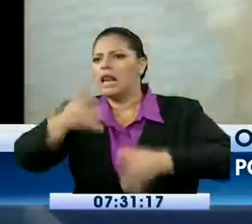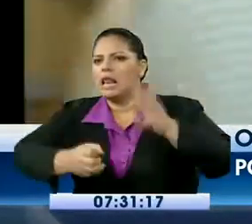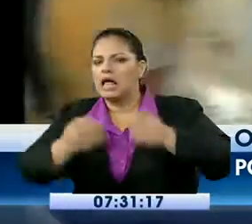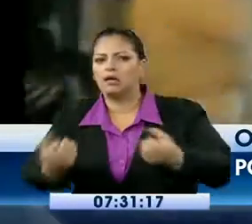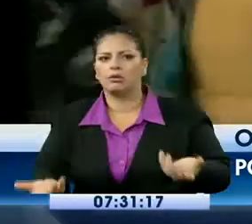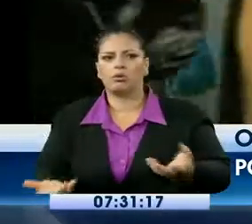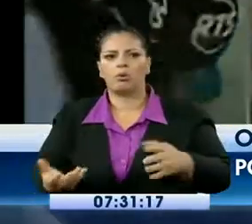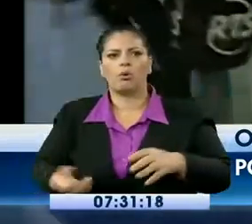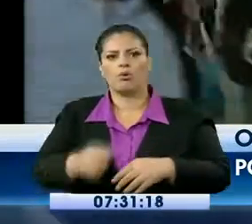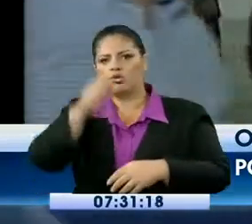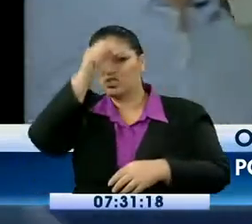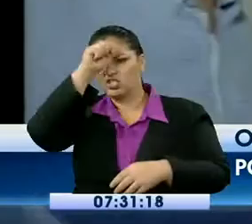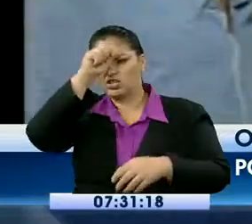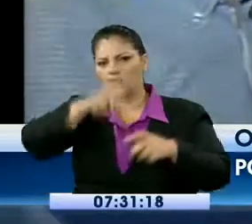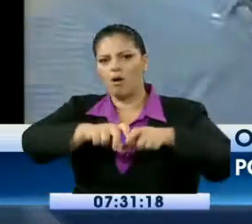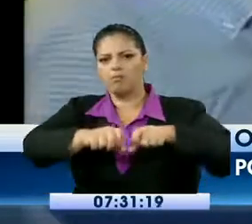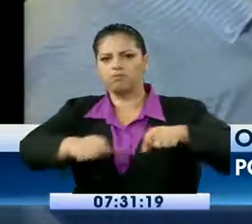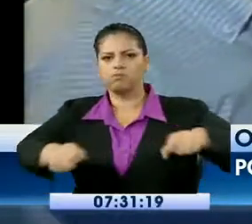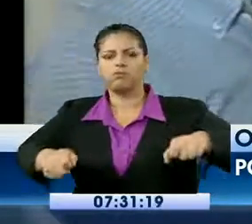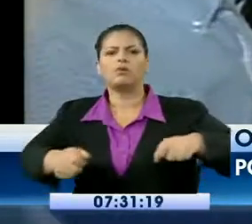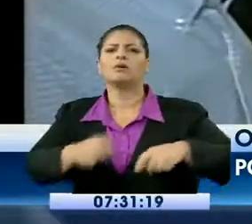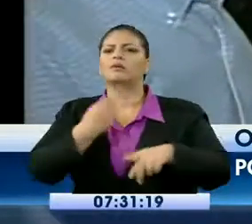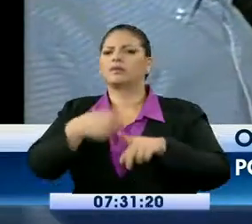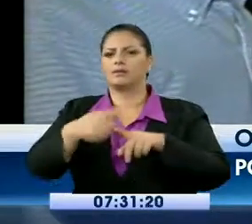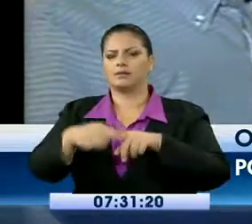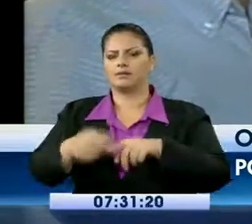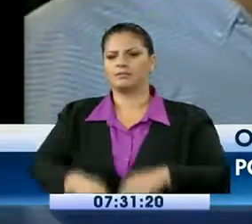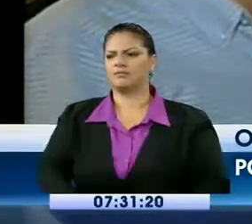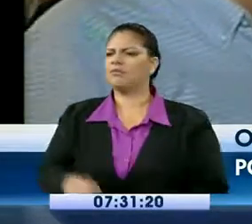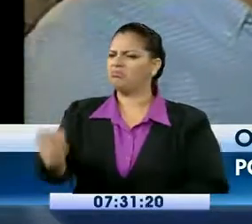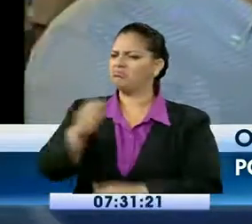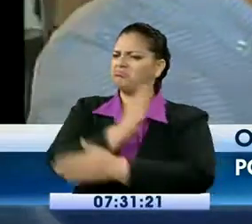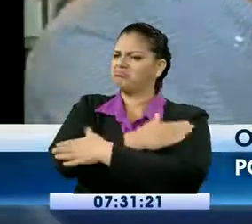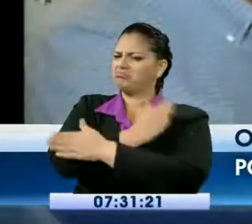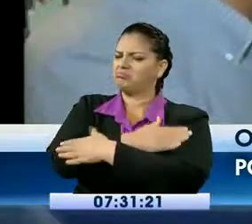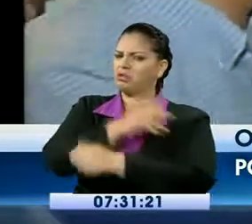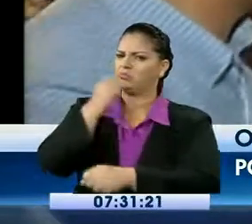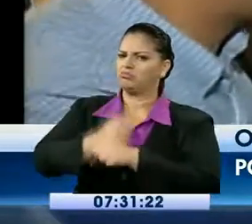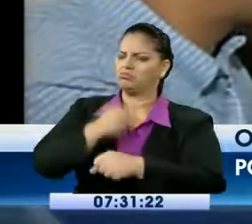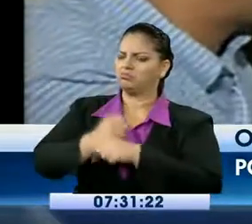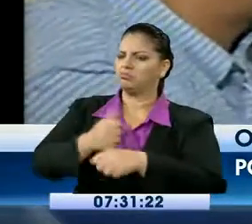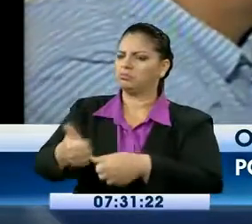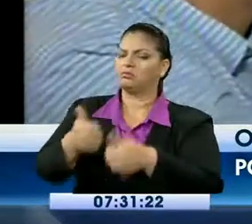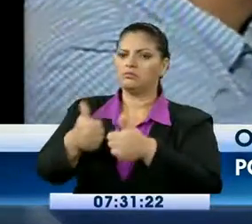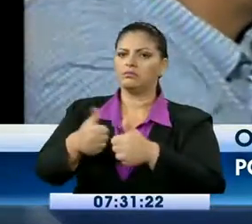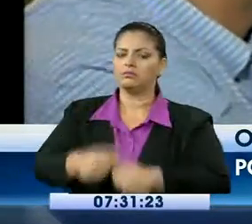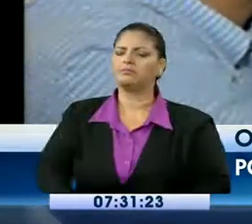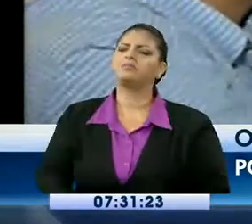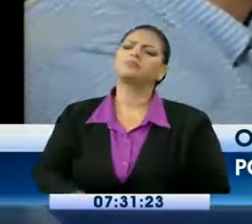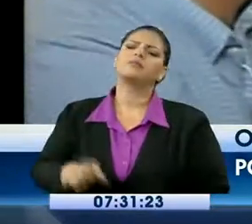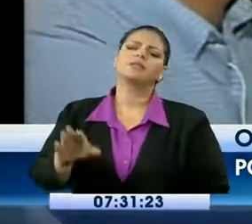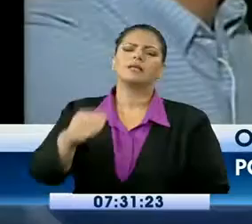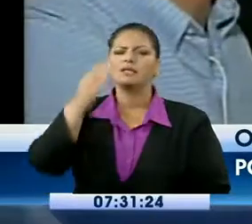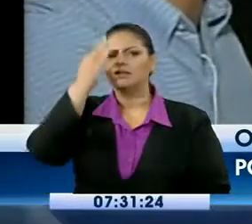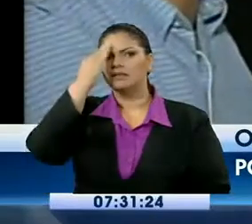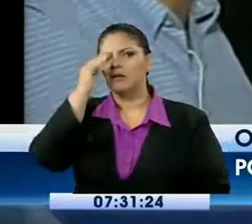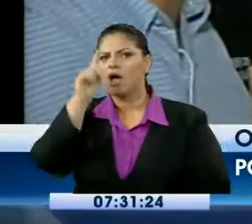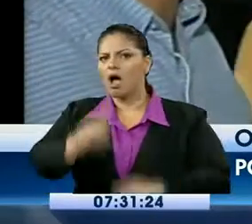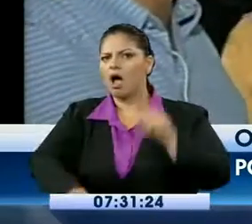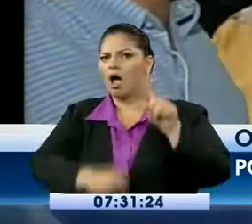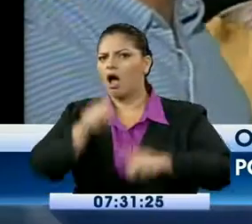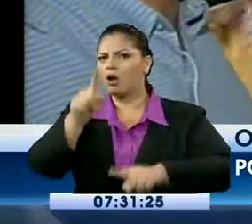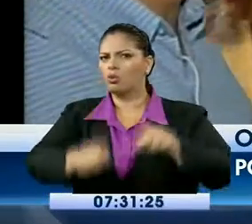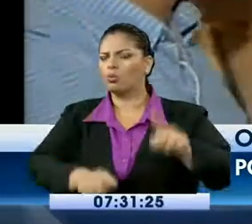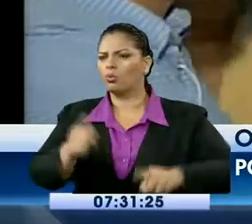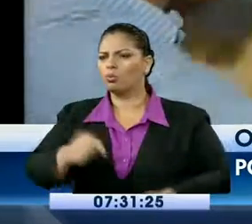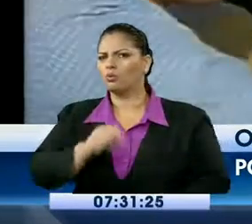comunidad, para el consumo. El trabajo que hacen es excelente, se los felicita, pero muchas personas a veces tienen contratiempos, de repente se percatan que está pesando de más